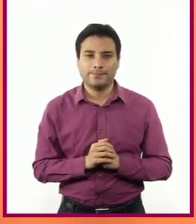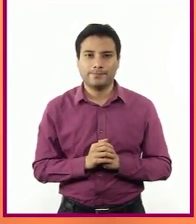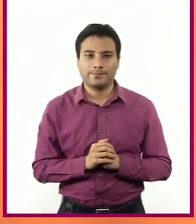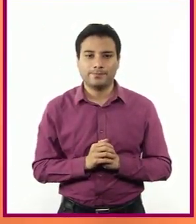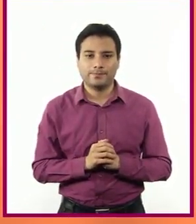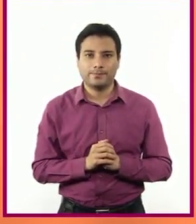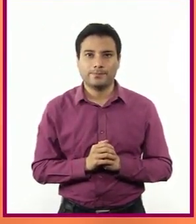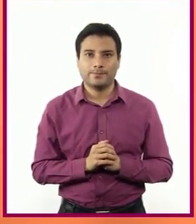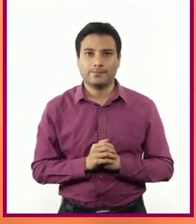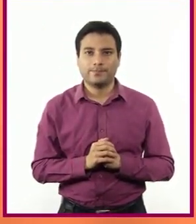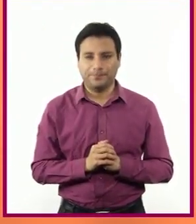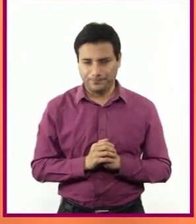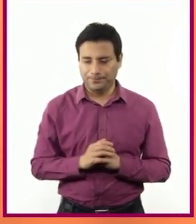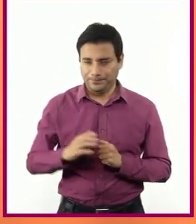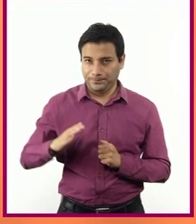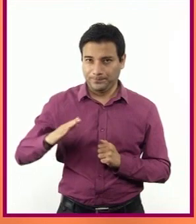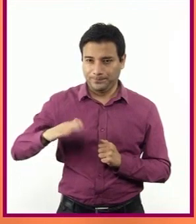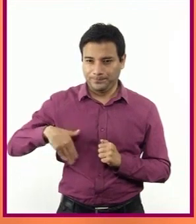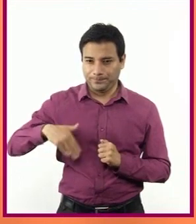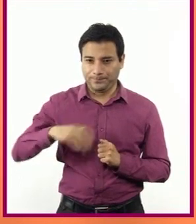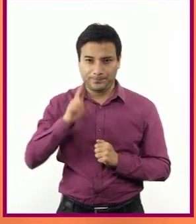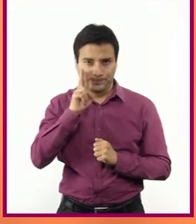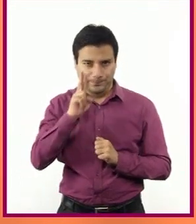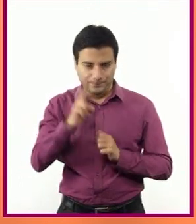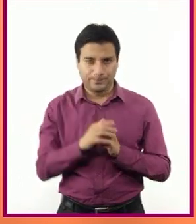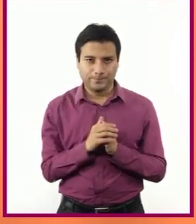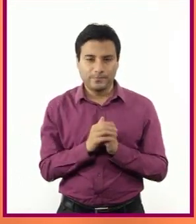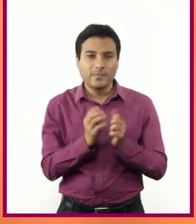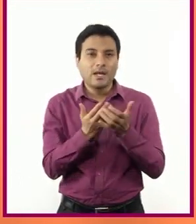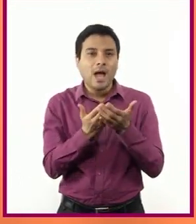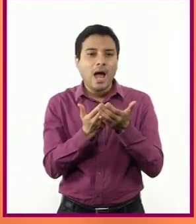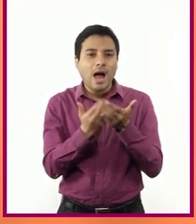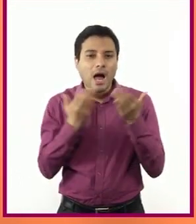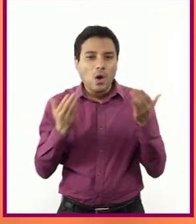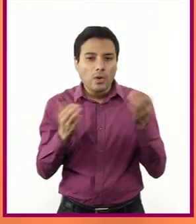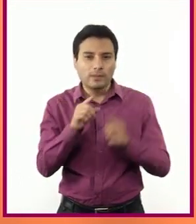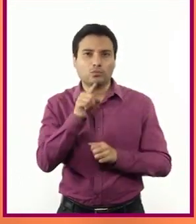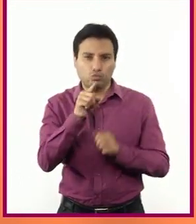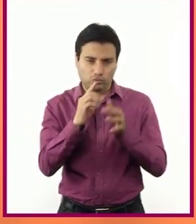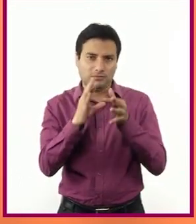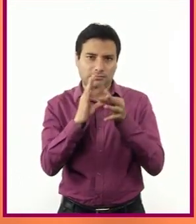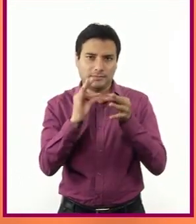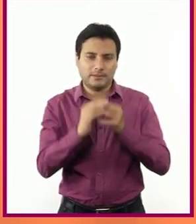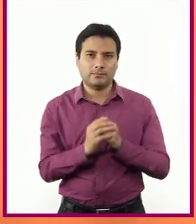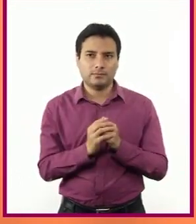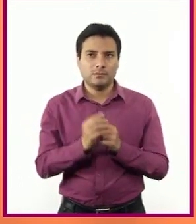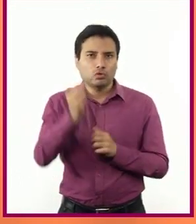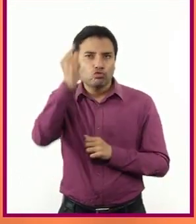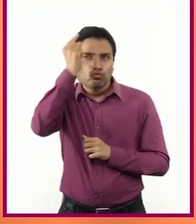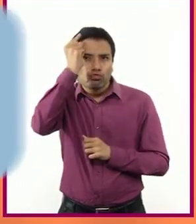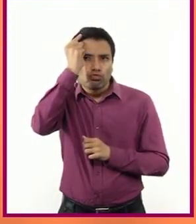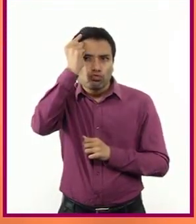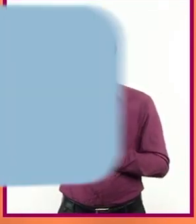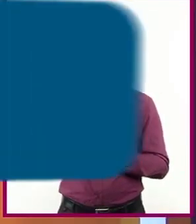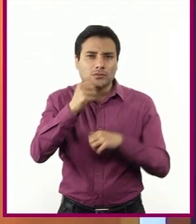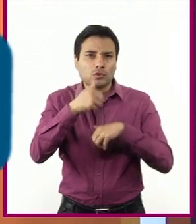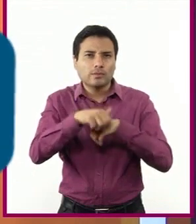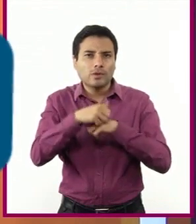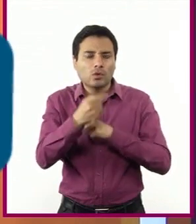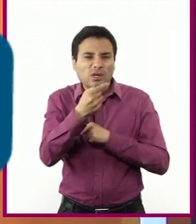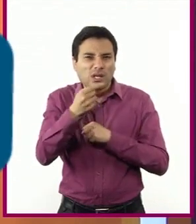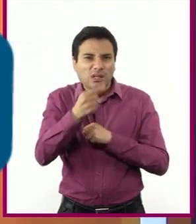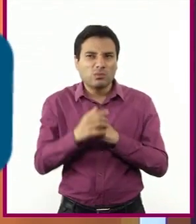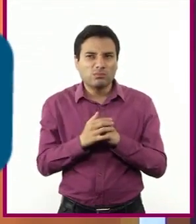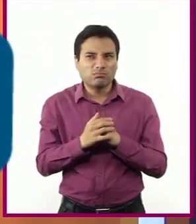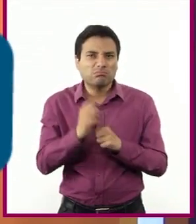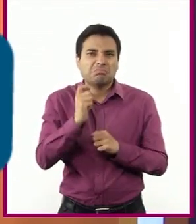acuerdo con lo anterior, describan cuál es el significado de una potencia con exponente negativo. Veamos